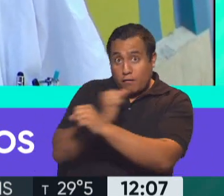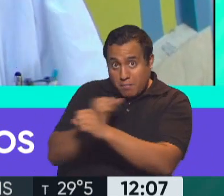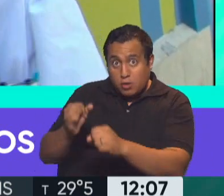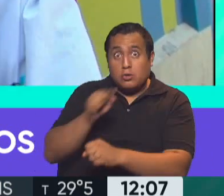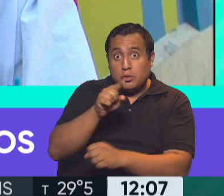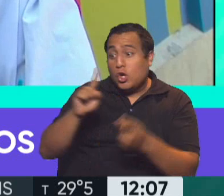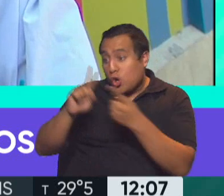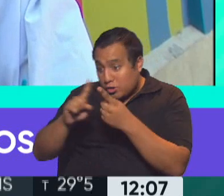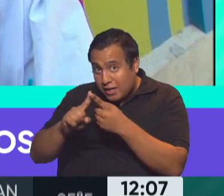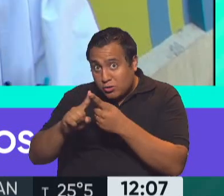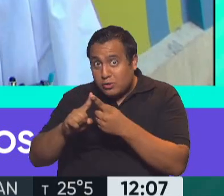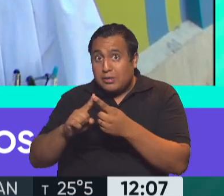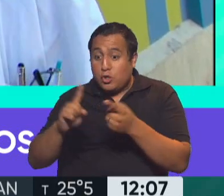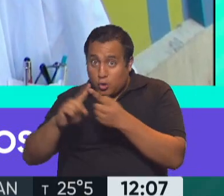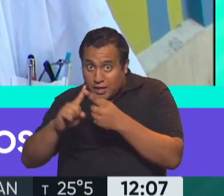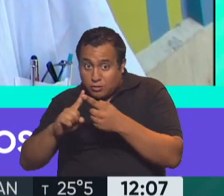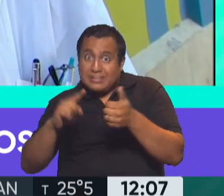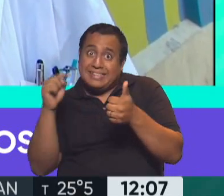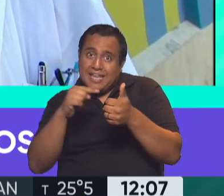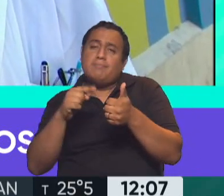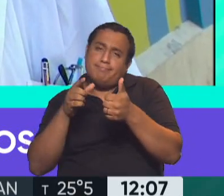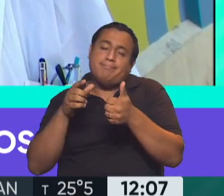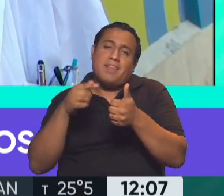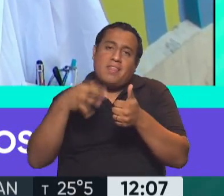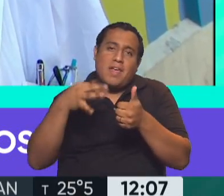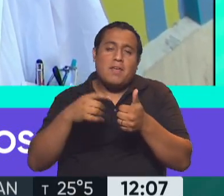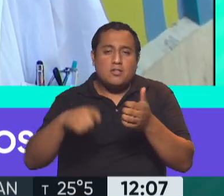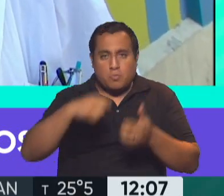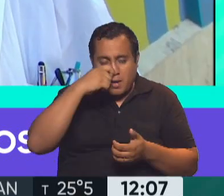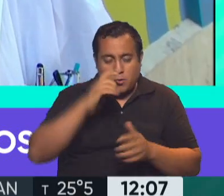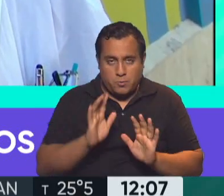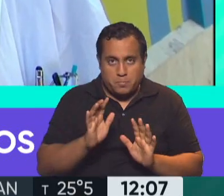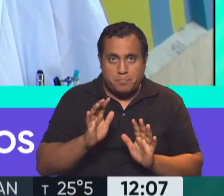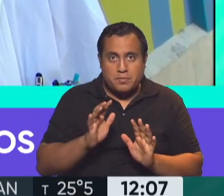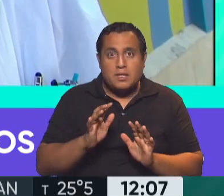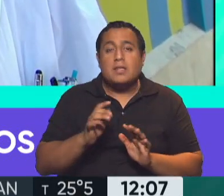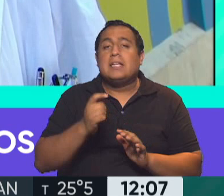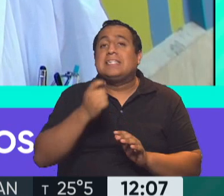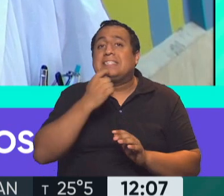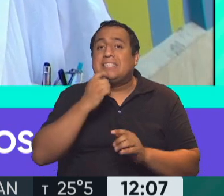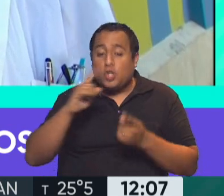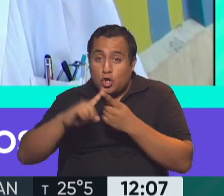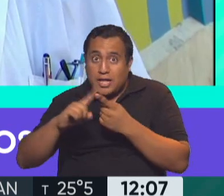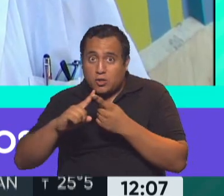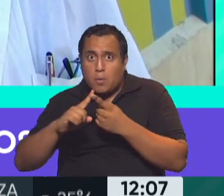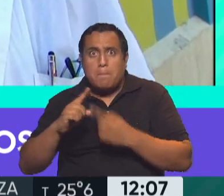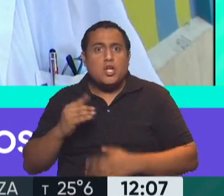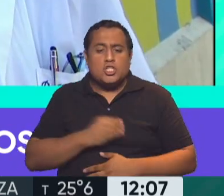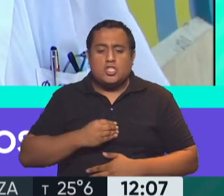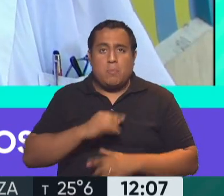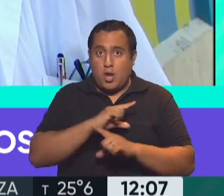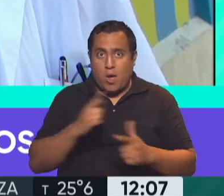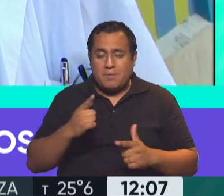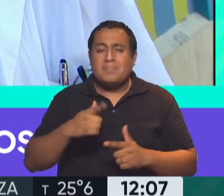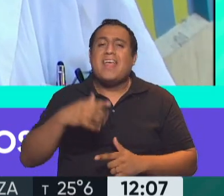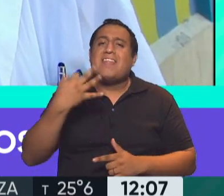síntomas, ese individuo tiene que ir a testearse. Segundo, si tiene un contacto estrecho asintomático, tiene que estar 5 días